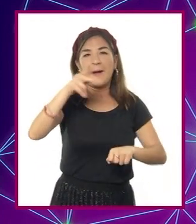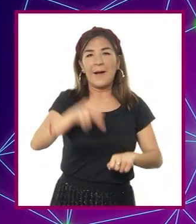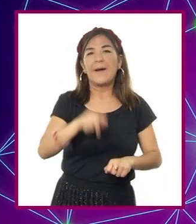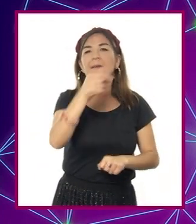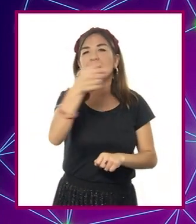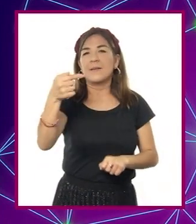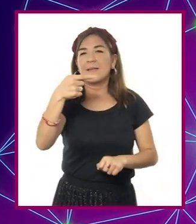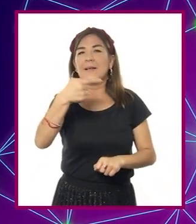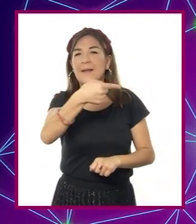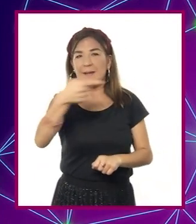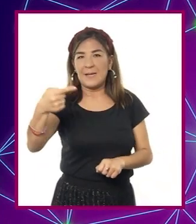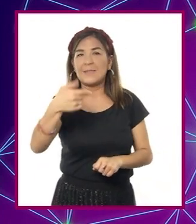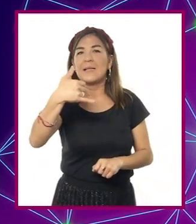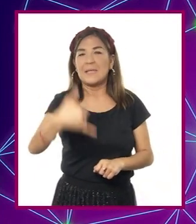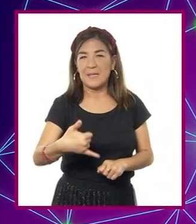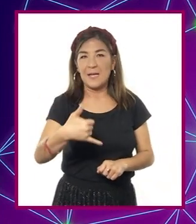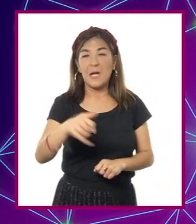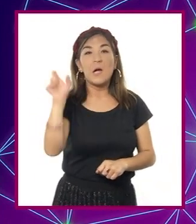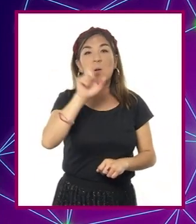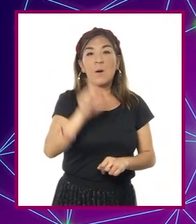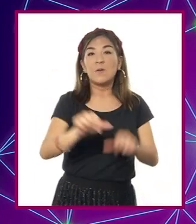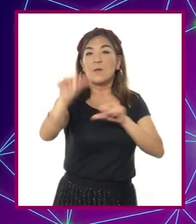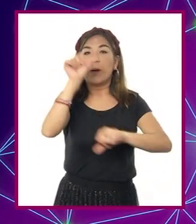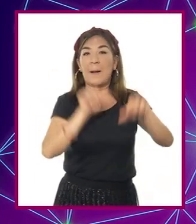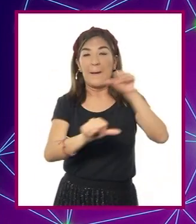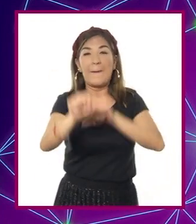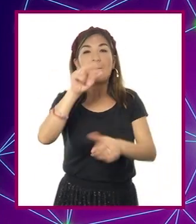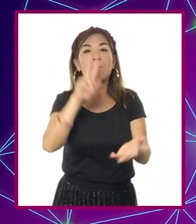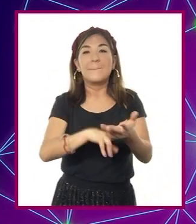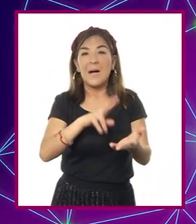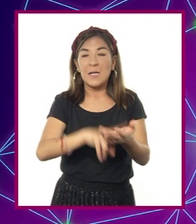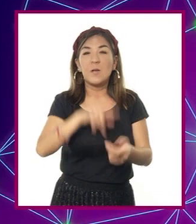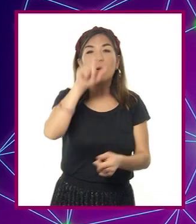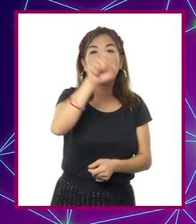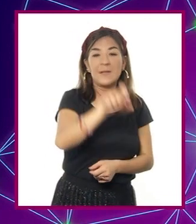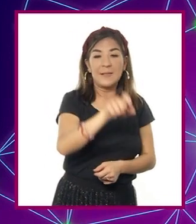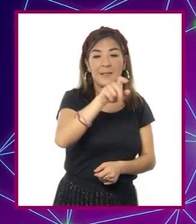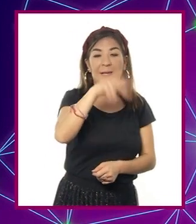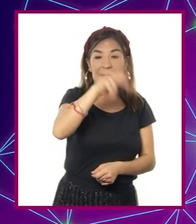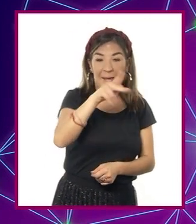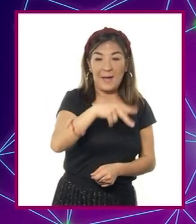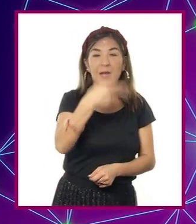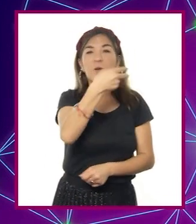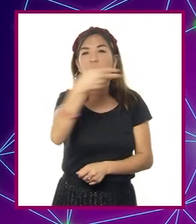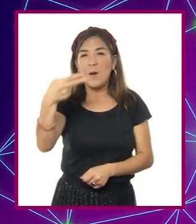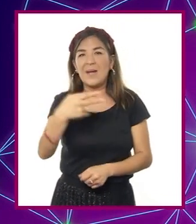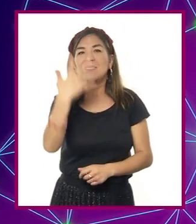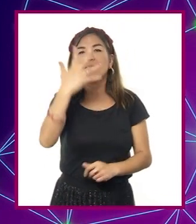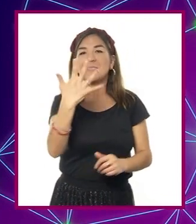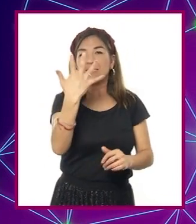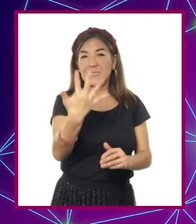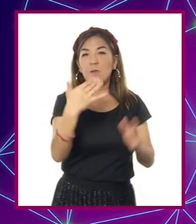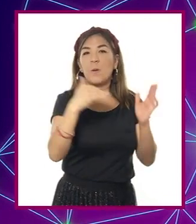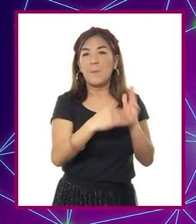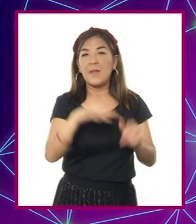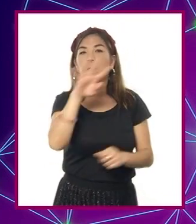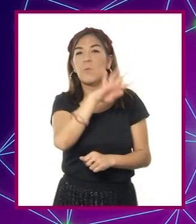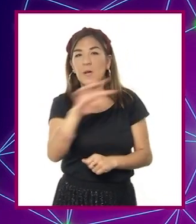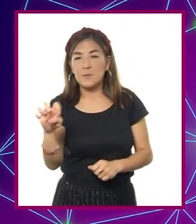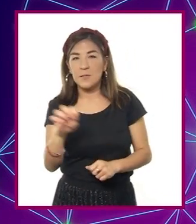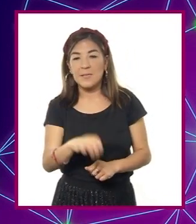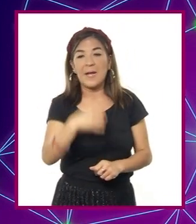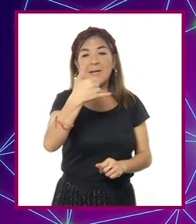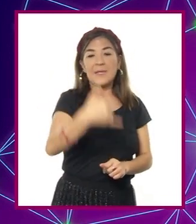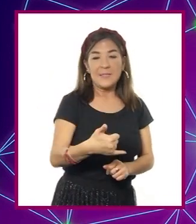Y. Al sustituir los valores de K igual a 5400 y Y igual